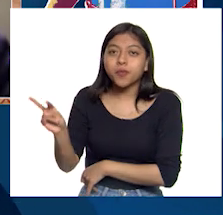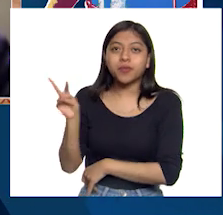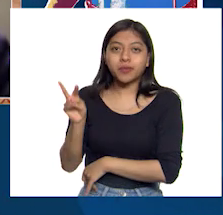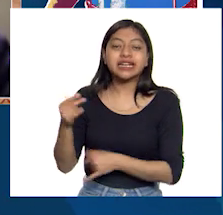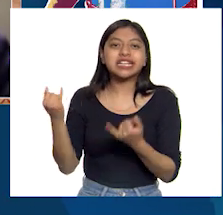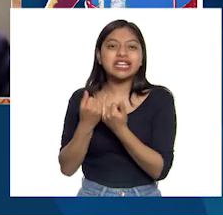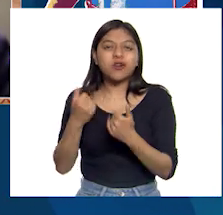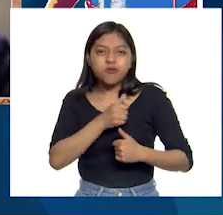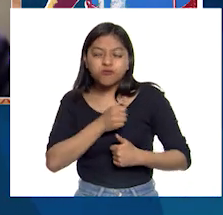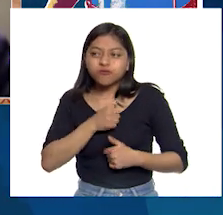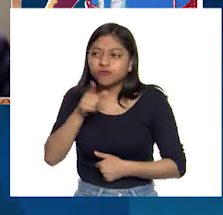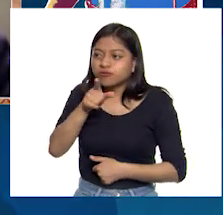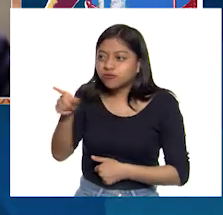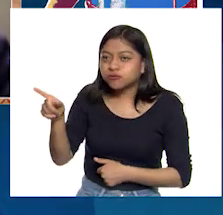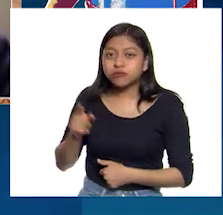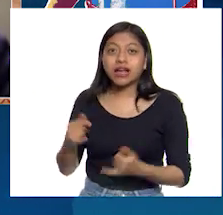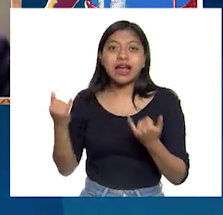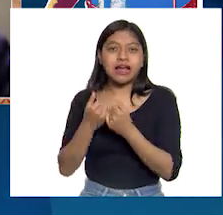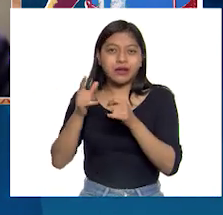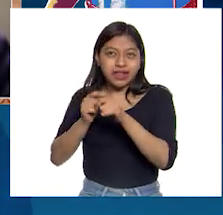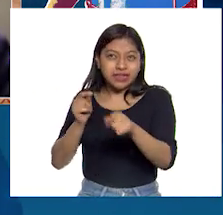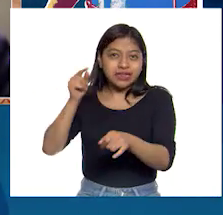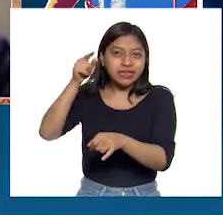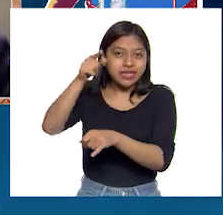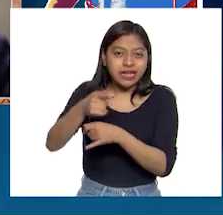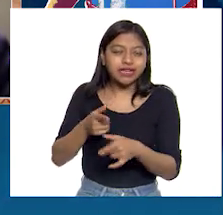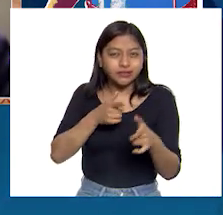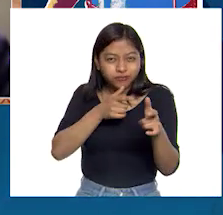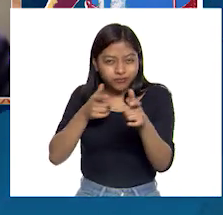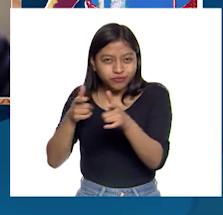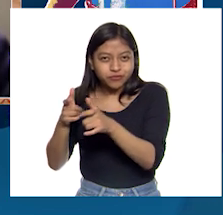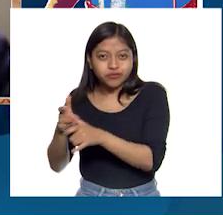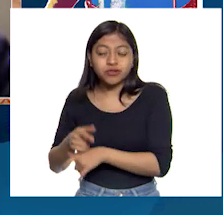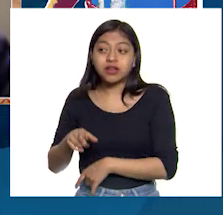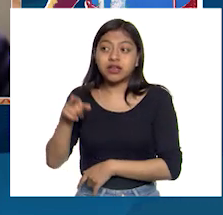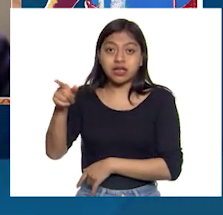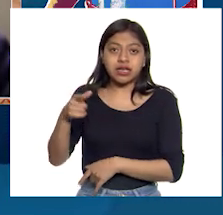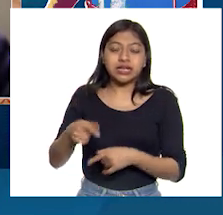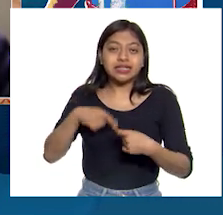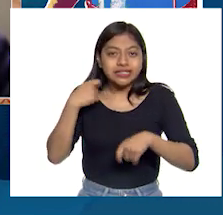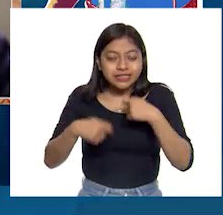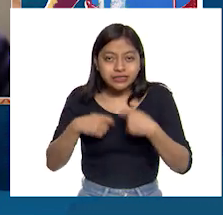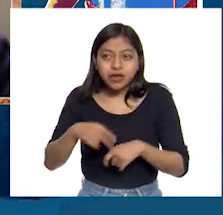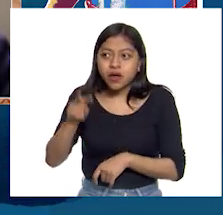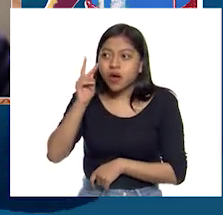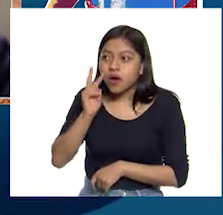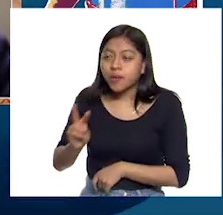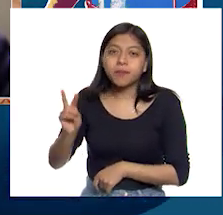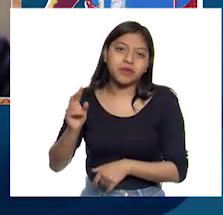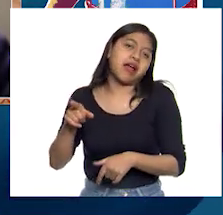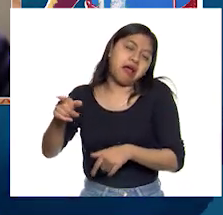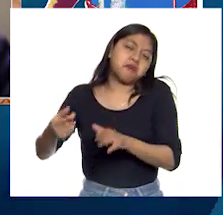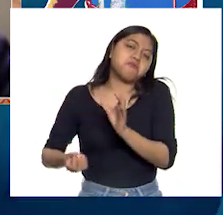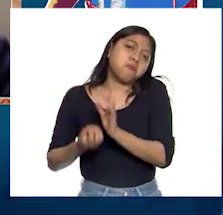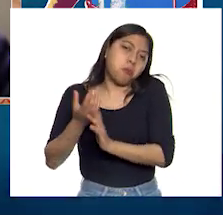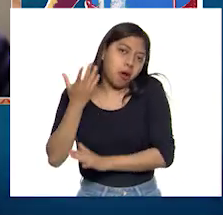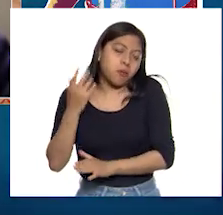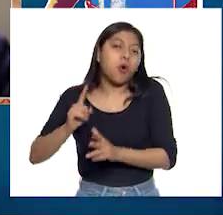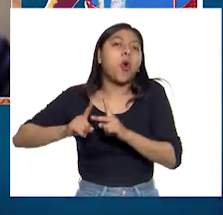soldados con lanzallamas, tanques de cuerda, ametralladoras de plástico, apenas comenzaban los plásticos,